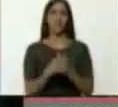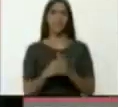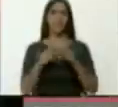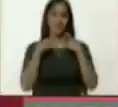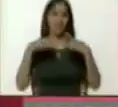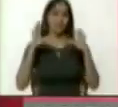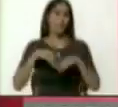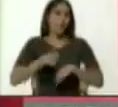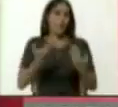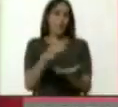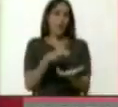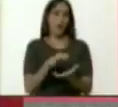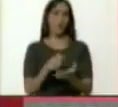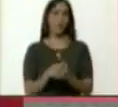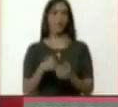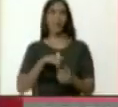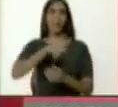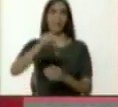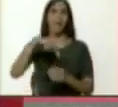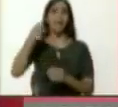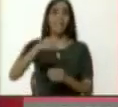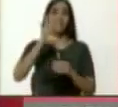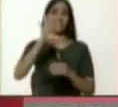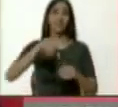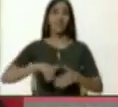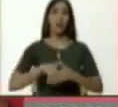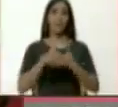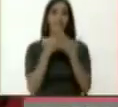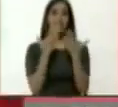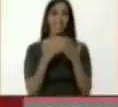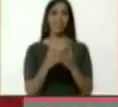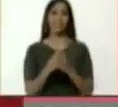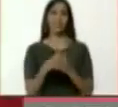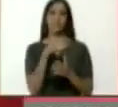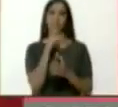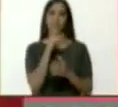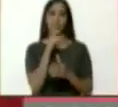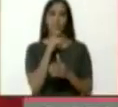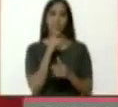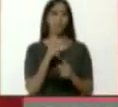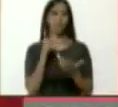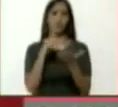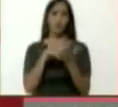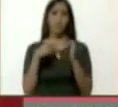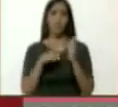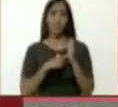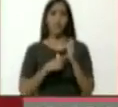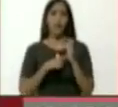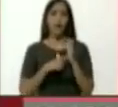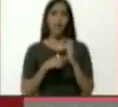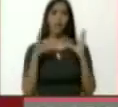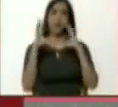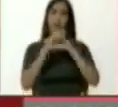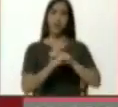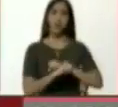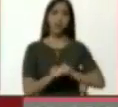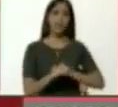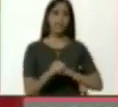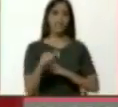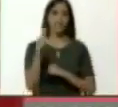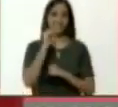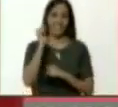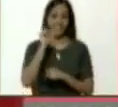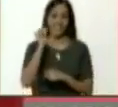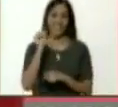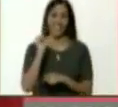famosa. Mira, que tengo que viajar mañana a las 5 de la mañana y es muy difícil. Bueno, tú llegas a su terminal. Y por la noche se toma unos